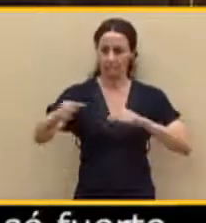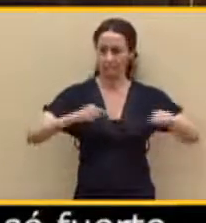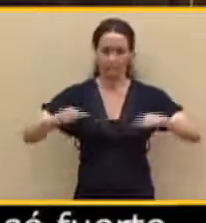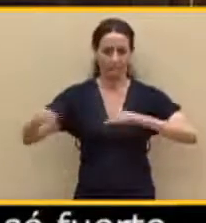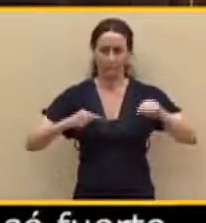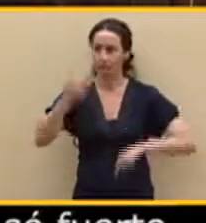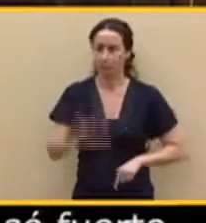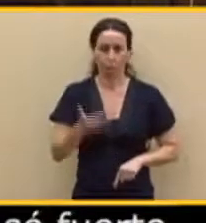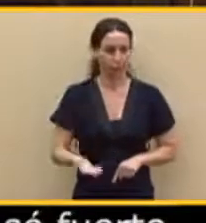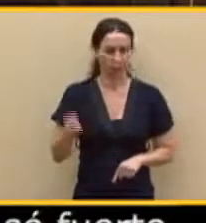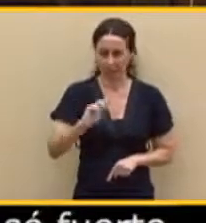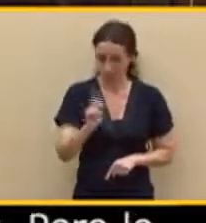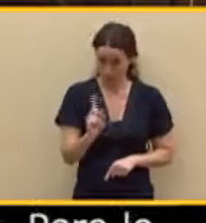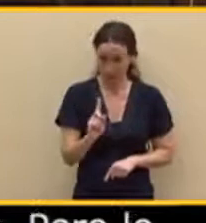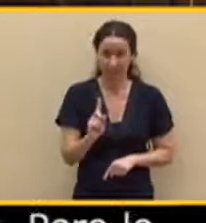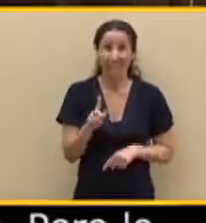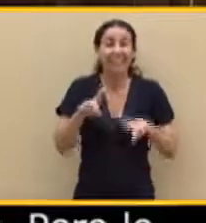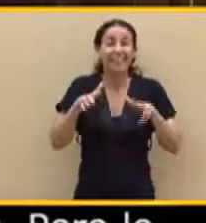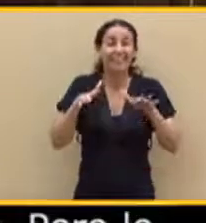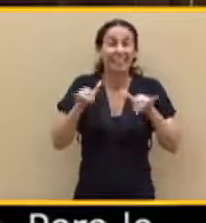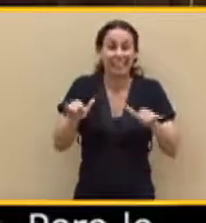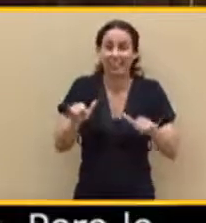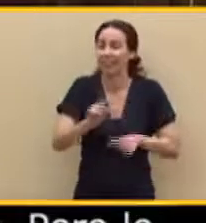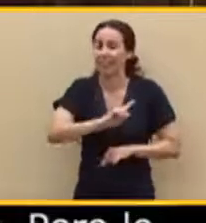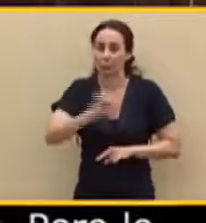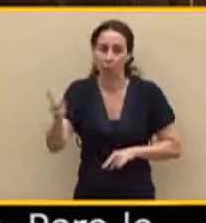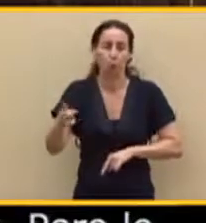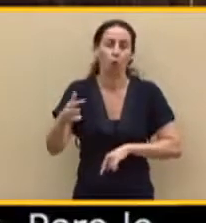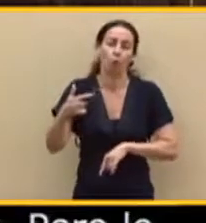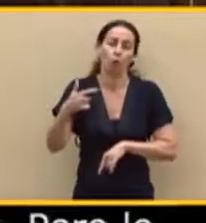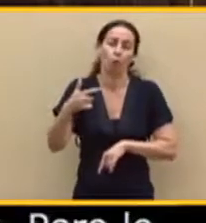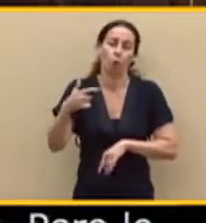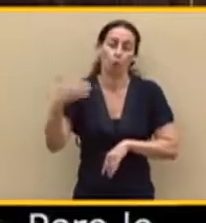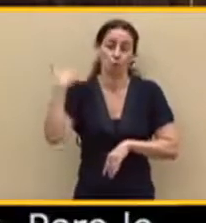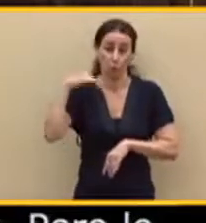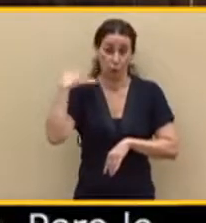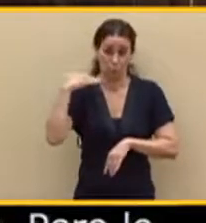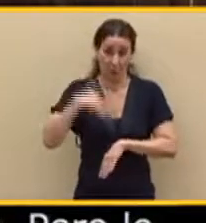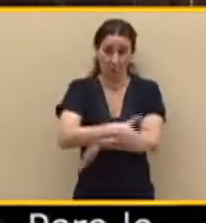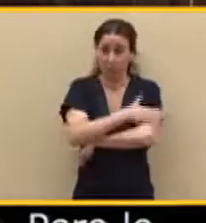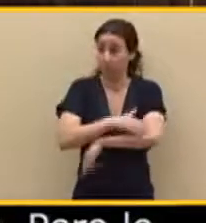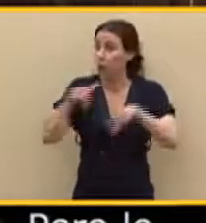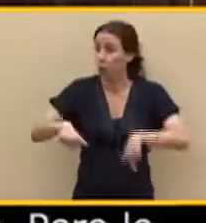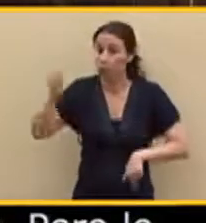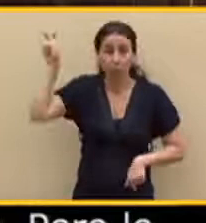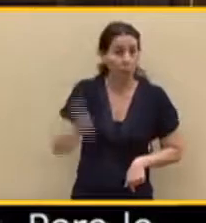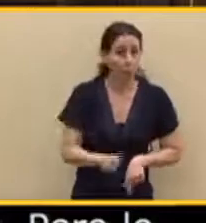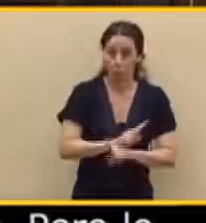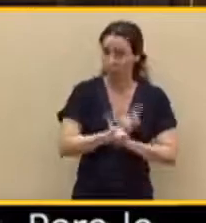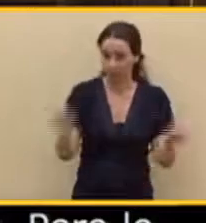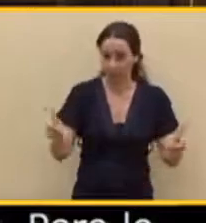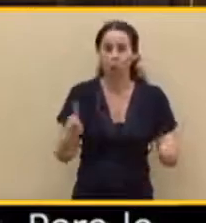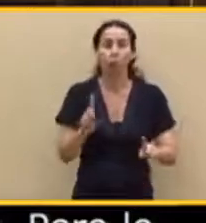tampoco la intervención estelar de la actual ministra Cospedal, que está ausente ahora mismo en el Pleno, hablando de la indemnización en